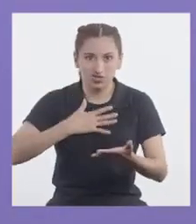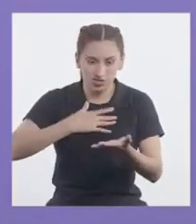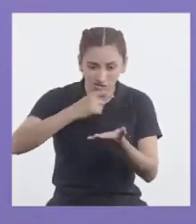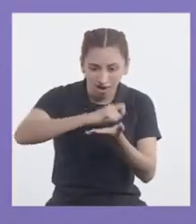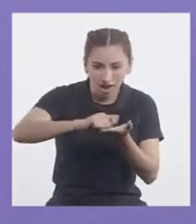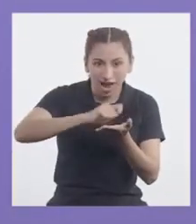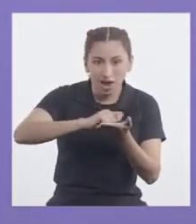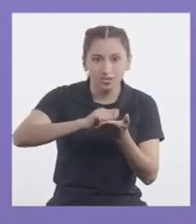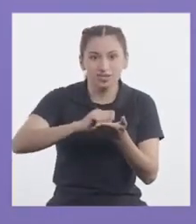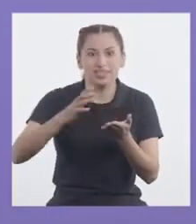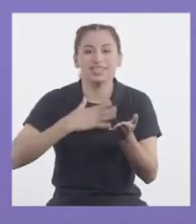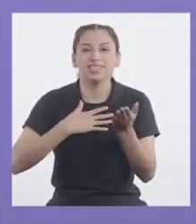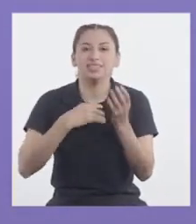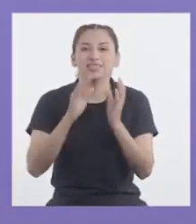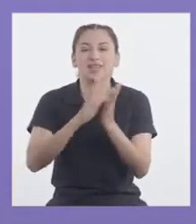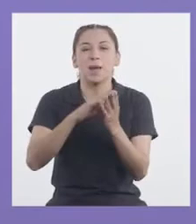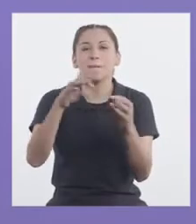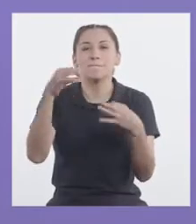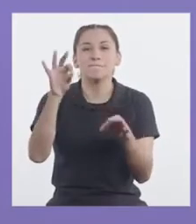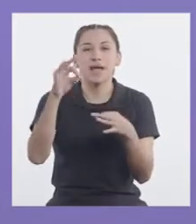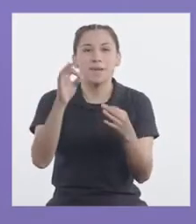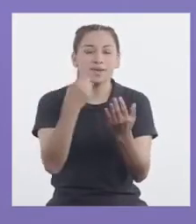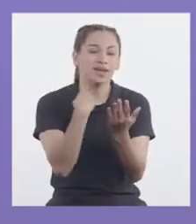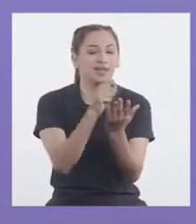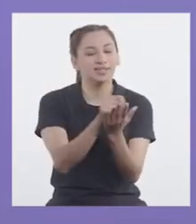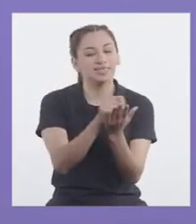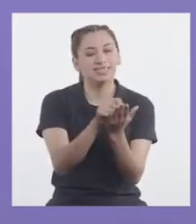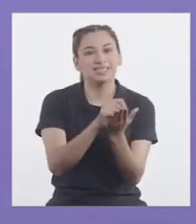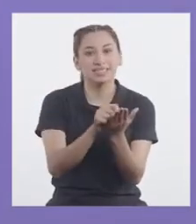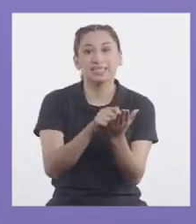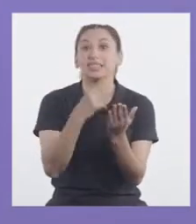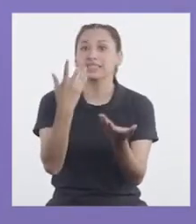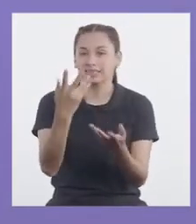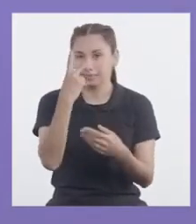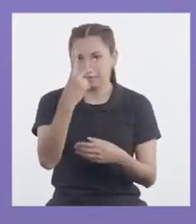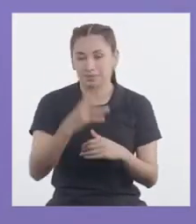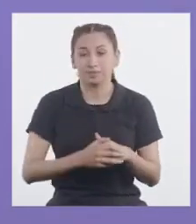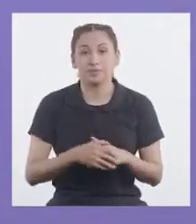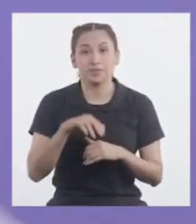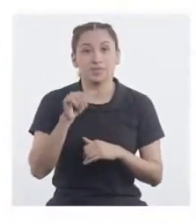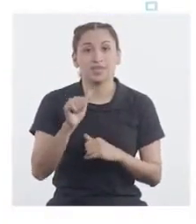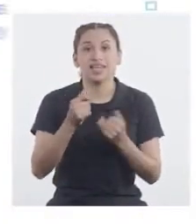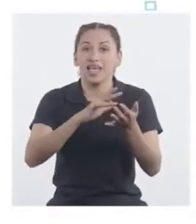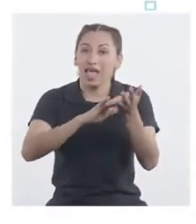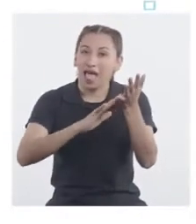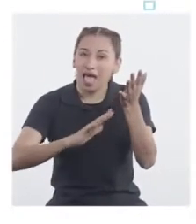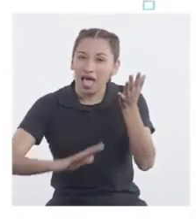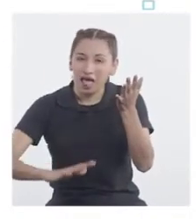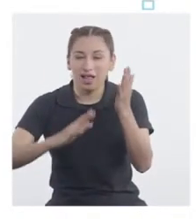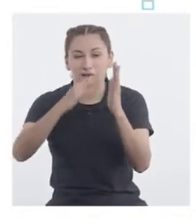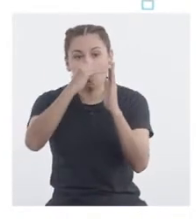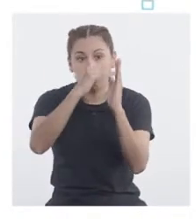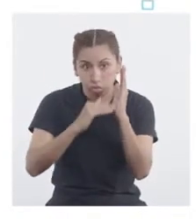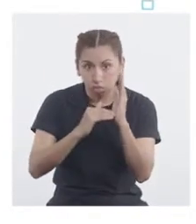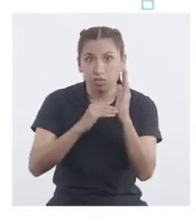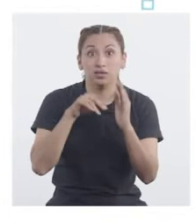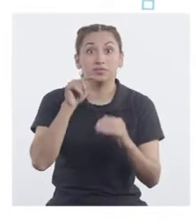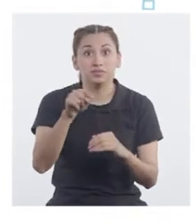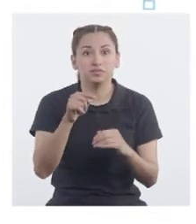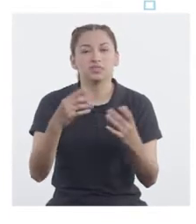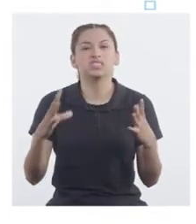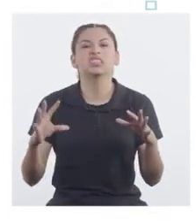apunté justo aquí en mi blog de notas de papel reciclado es el siguiente. La anemia